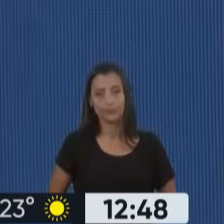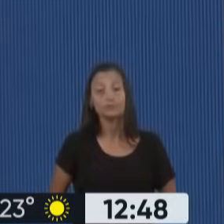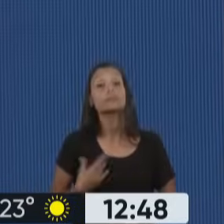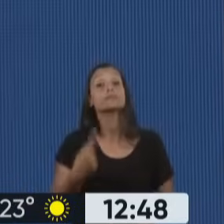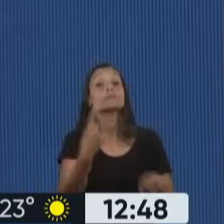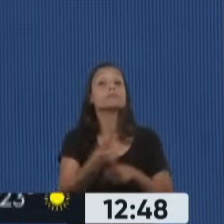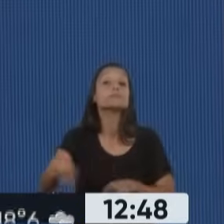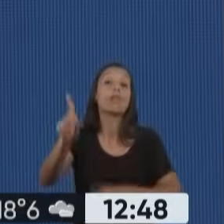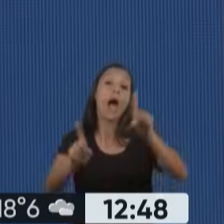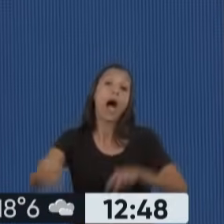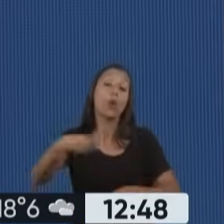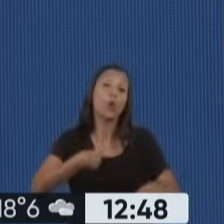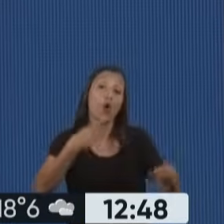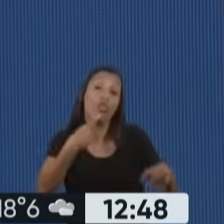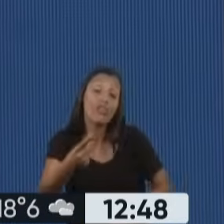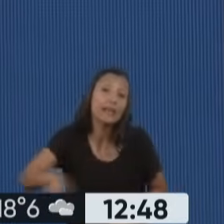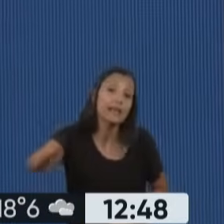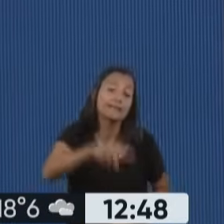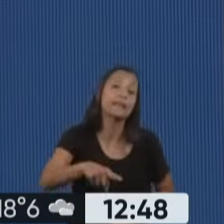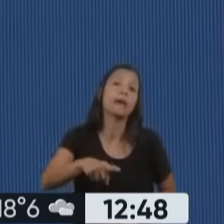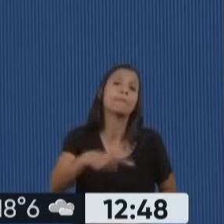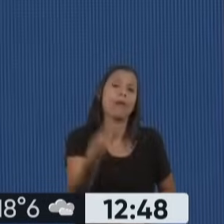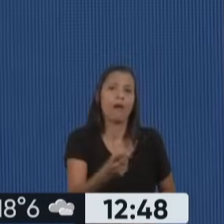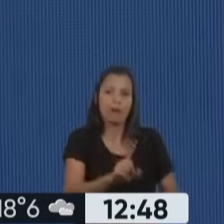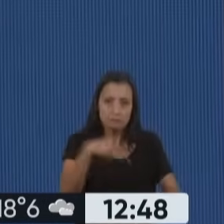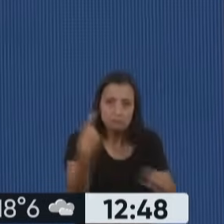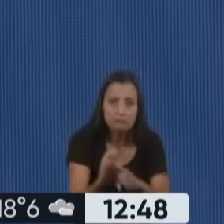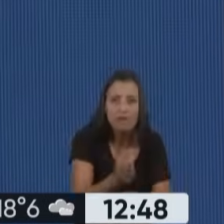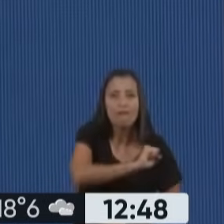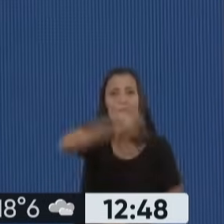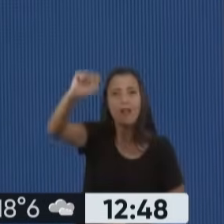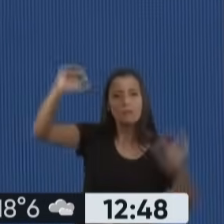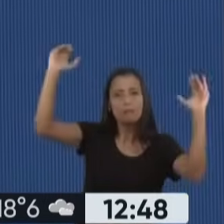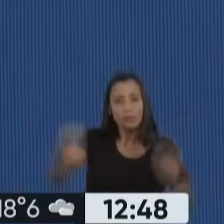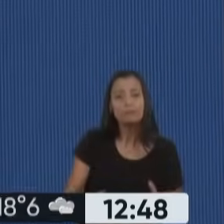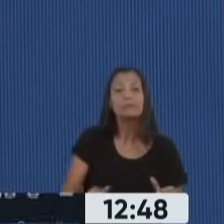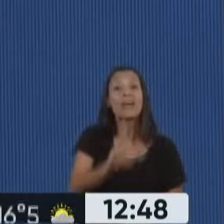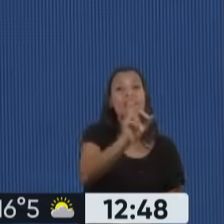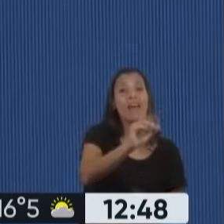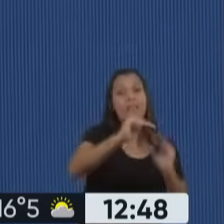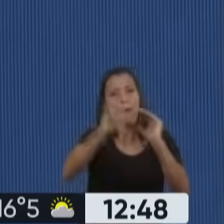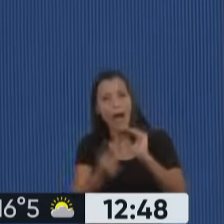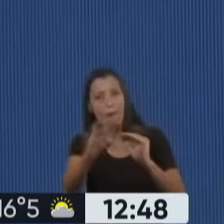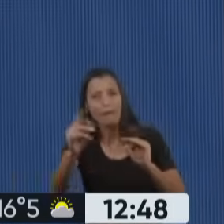primero decían que no íbamos a poder bajar la inflación en los primeros meses del 30-20%,